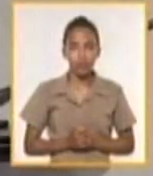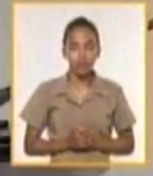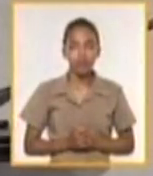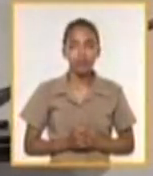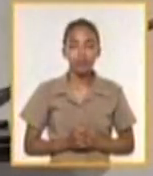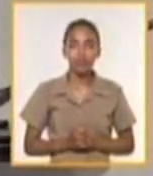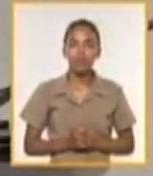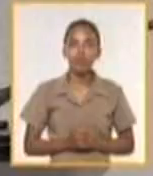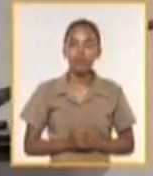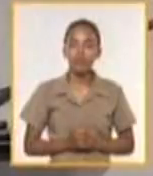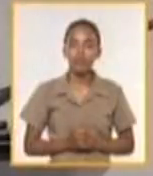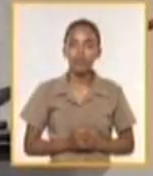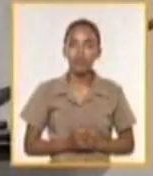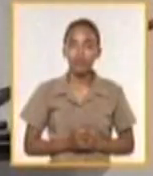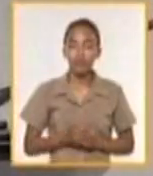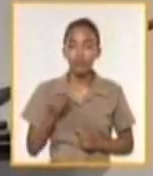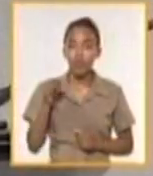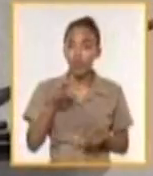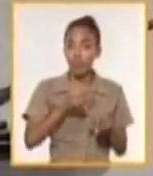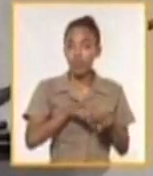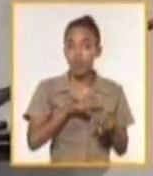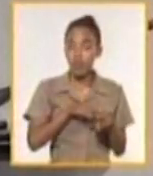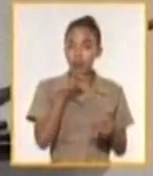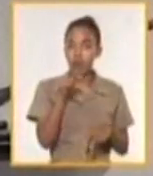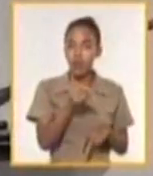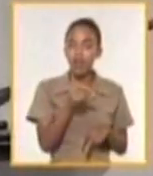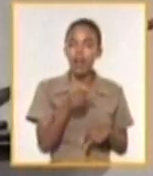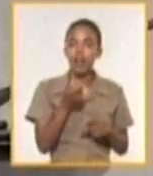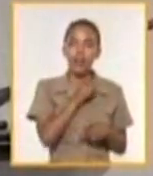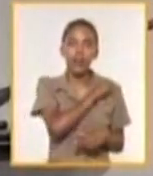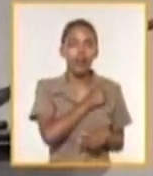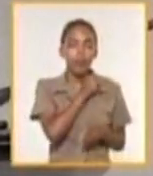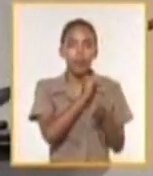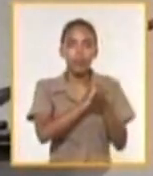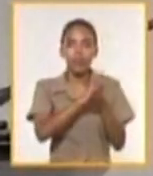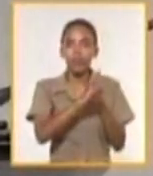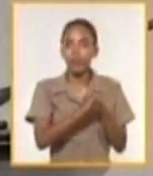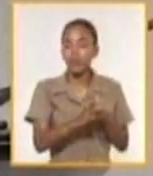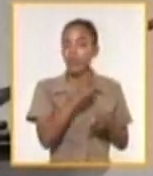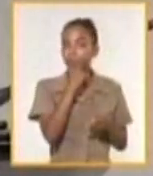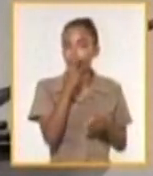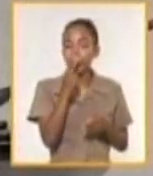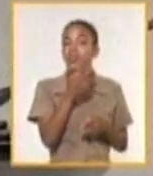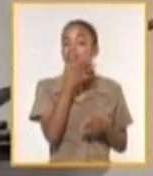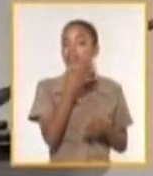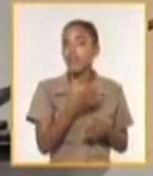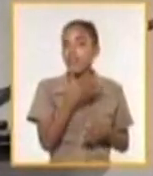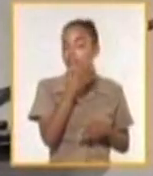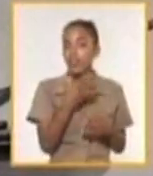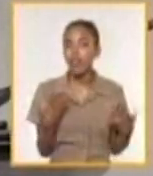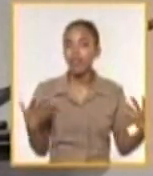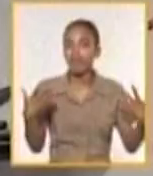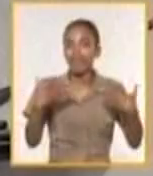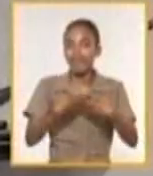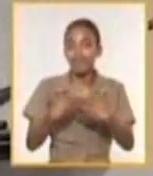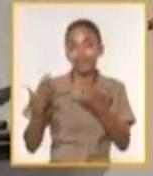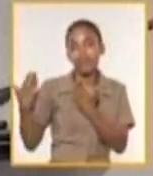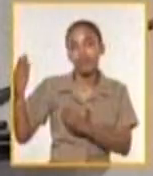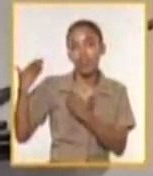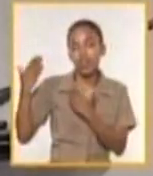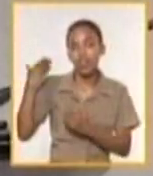Fue también Armando Hart un fidelista consecuente, uno de los hombres que se emparentó a Fidel Castro desde aquel momento